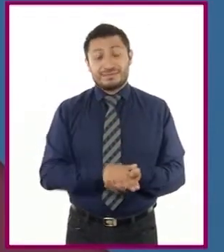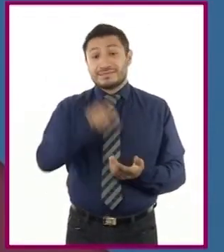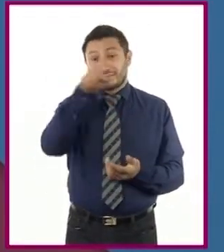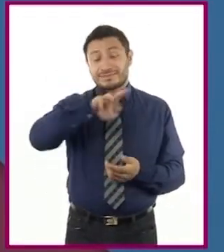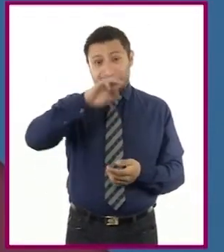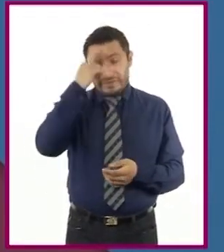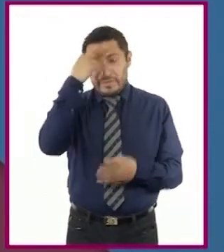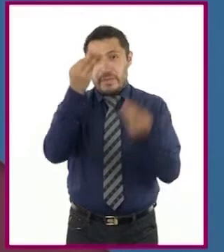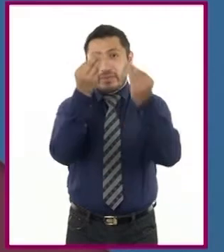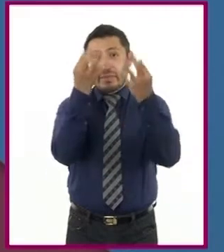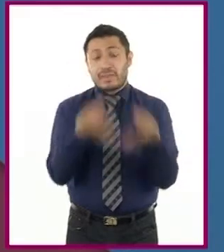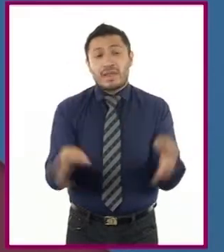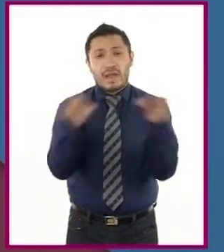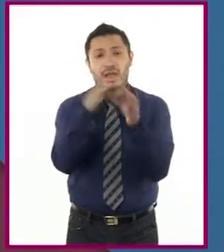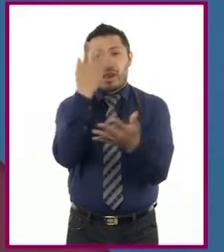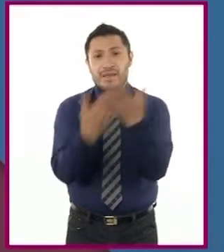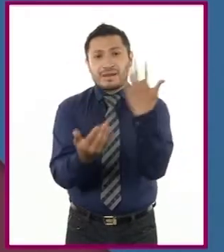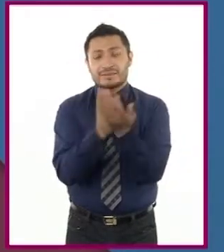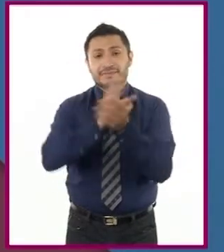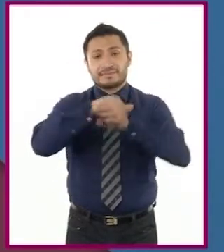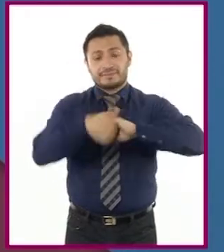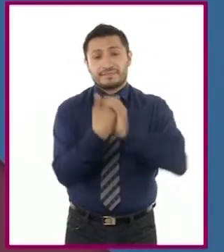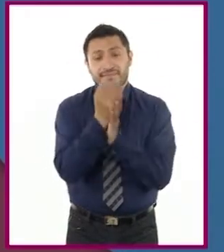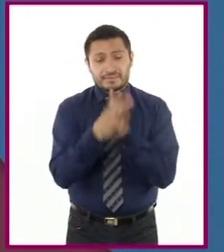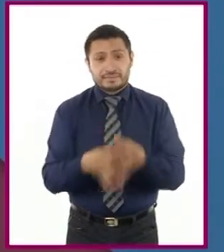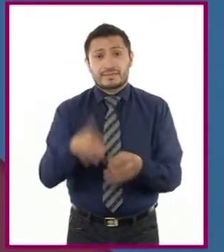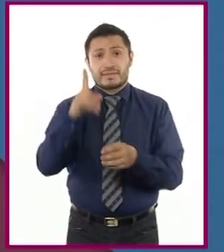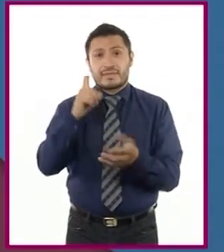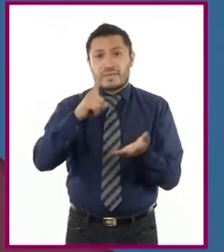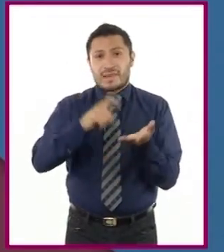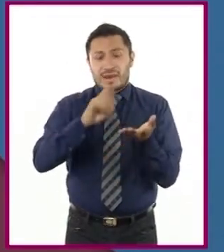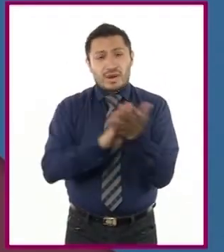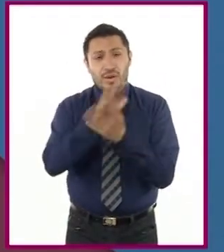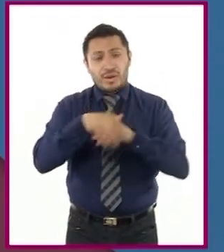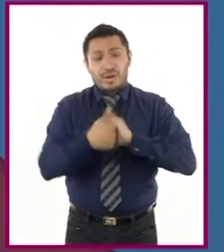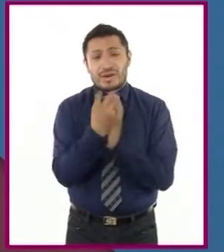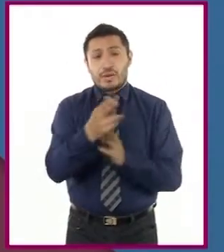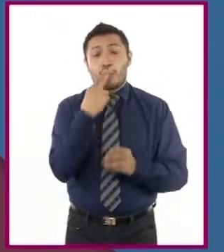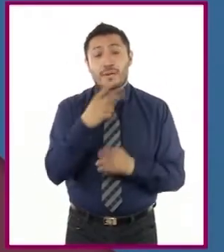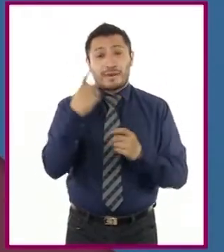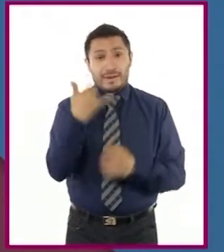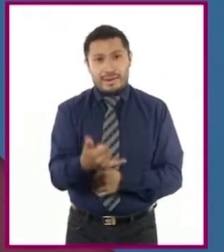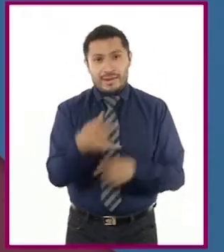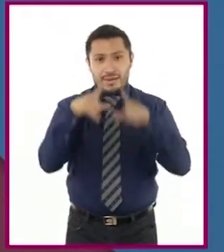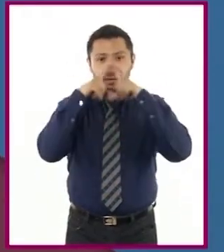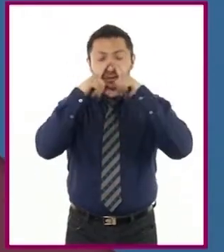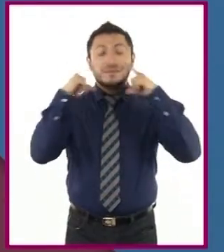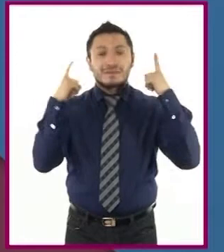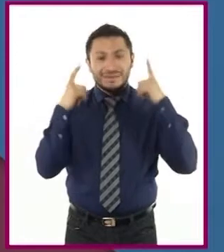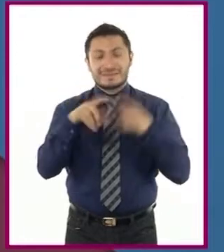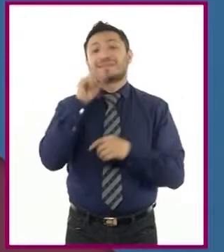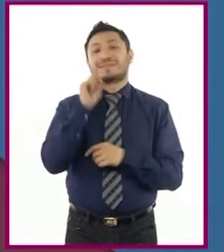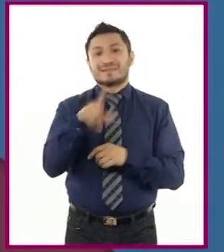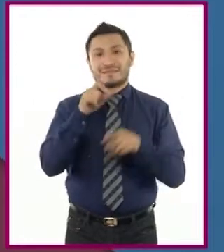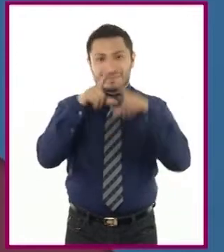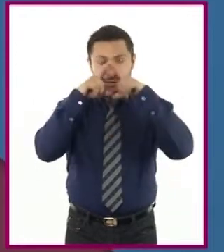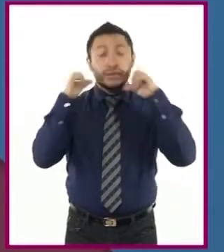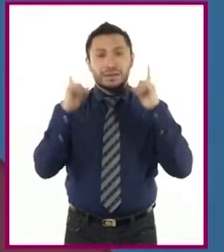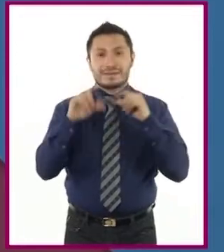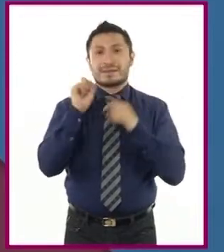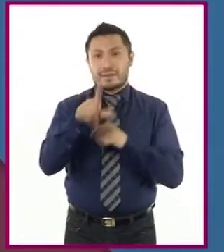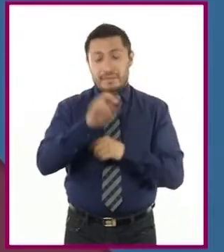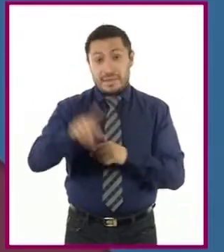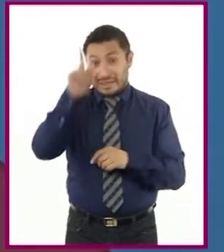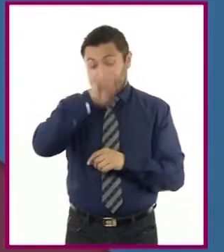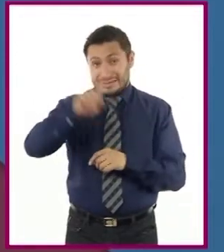Recuerden la importancia del lavado de manos, el uso de gel antibacterial y cubrebocas. Además de que les